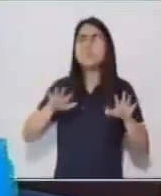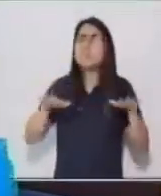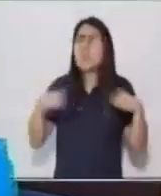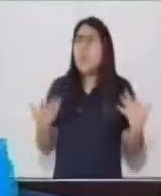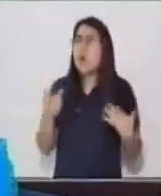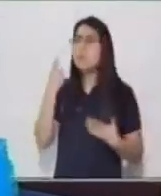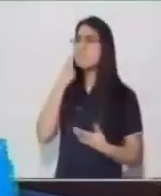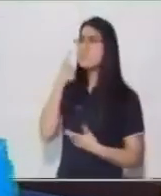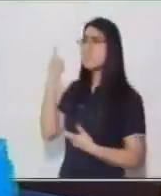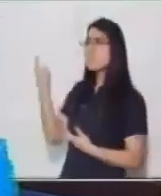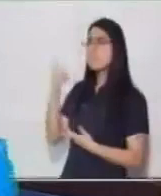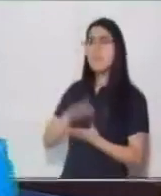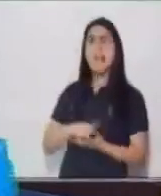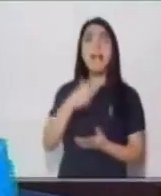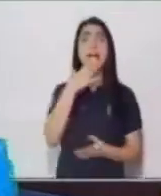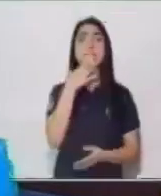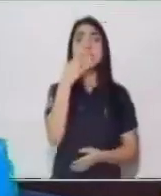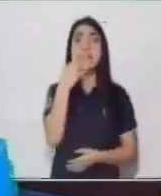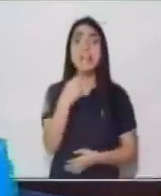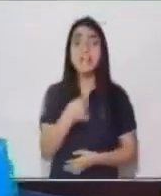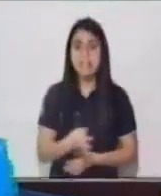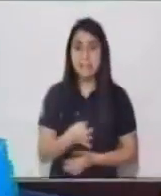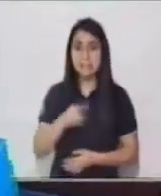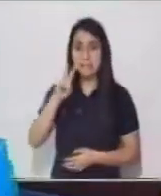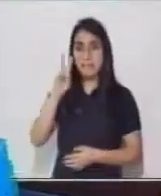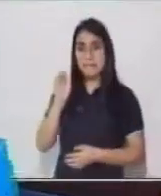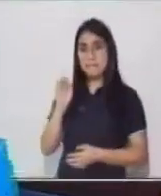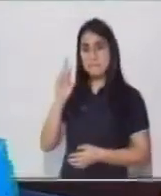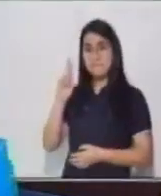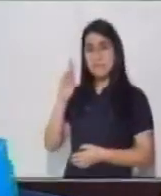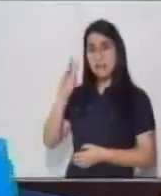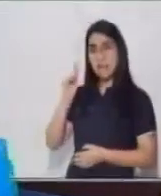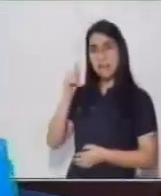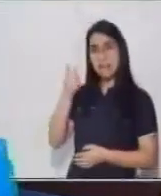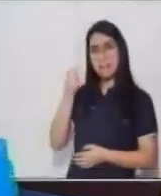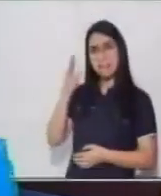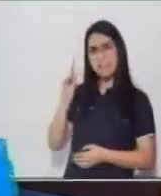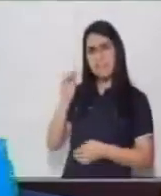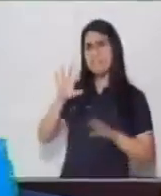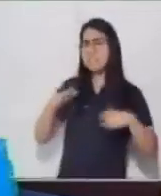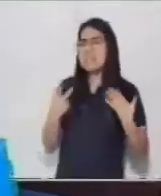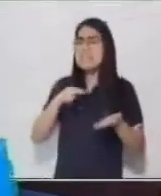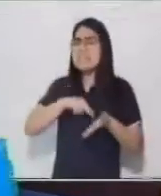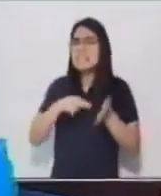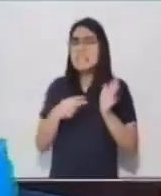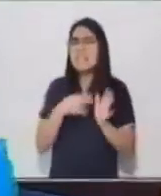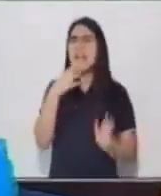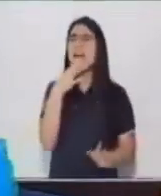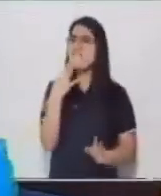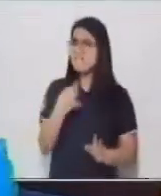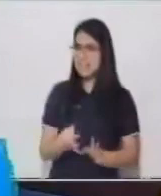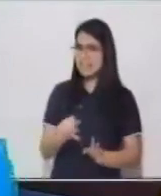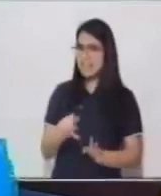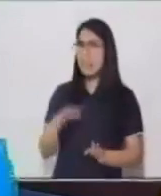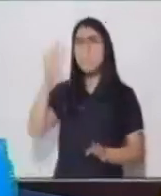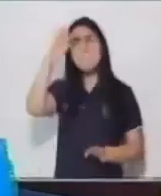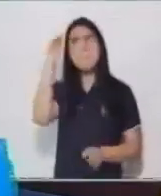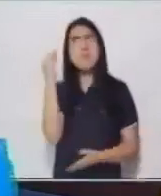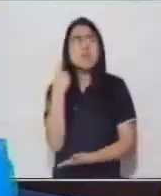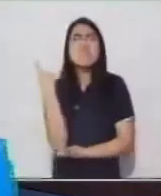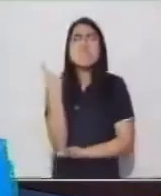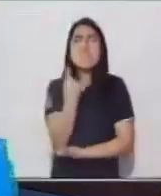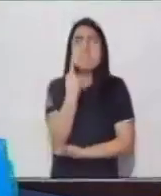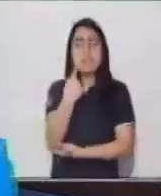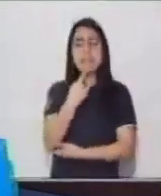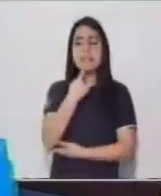verdad. ¿Qué es la verdad? ¿Por qué es importante que todas las personas vayamos siempre y digamos siempre la